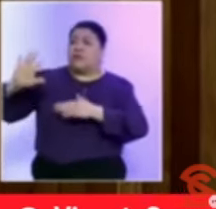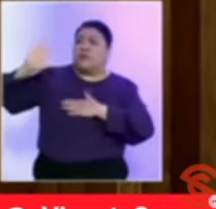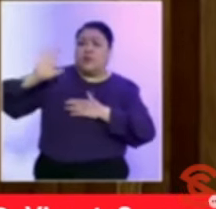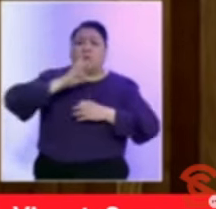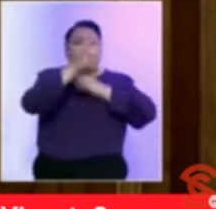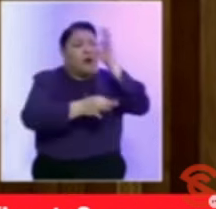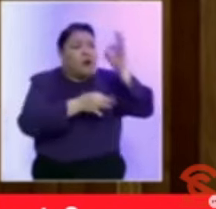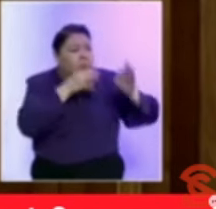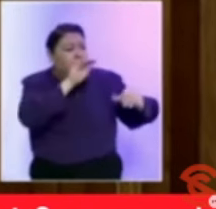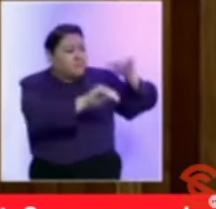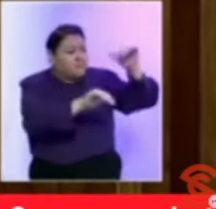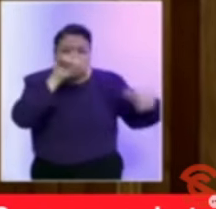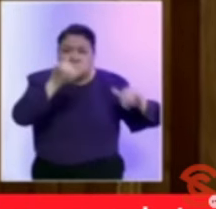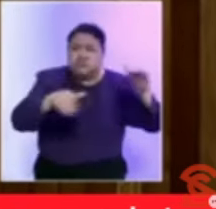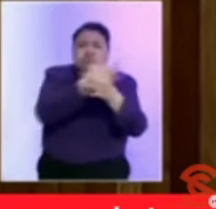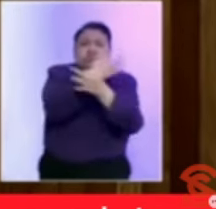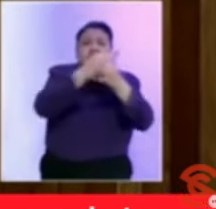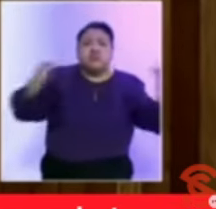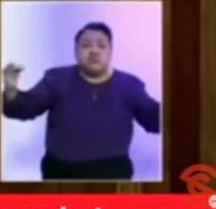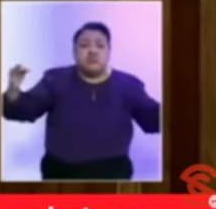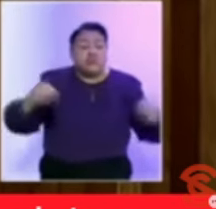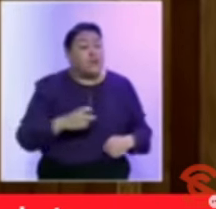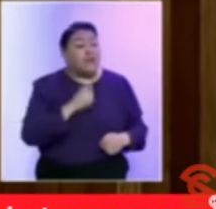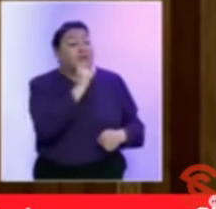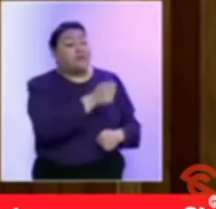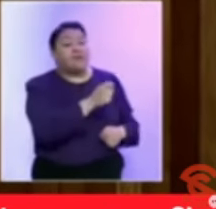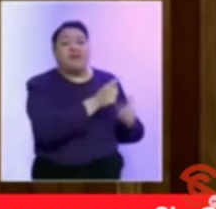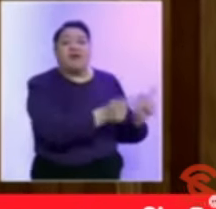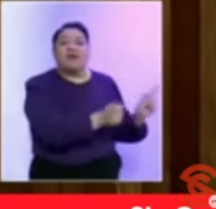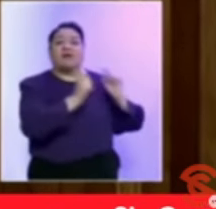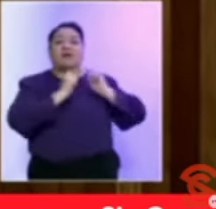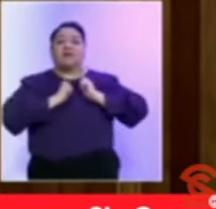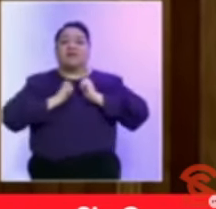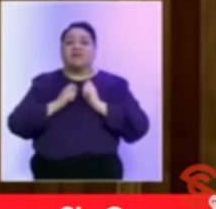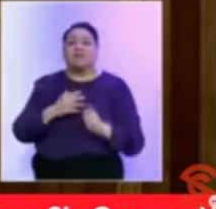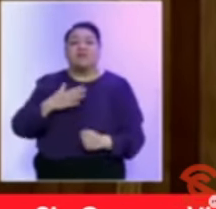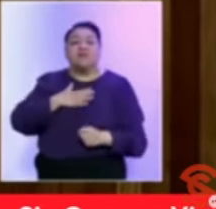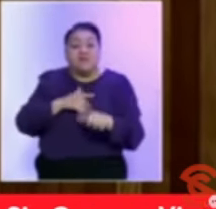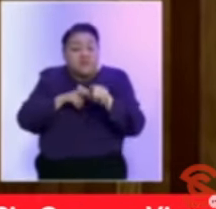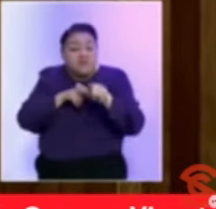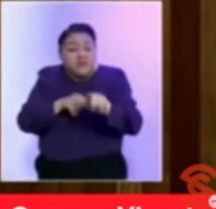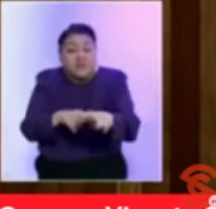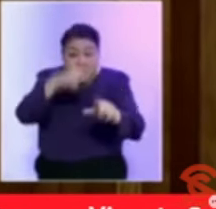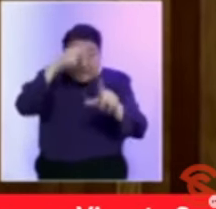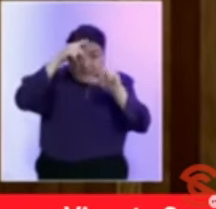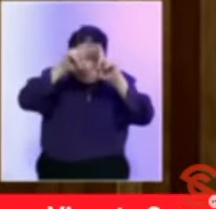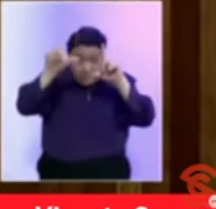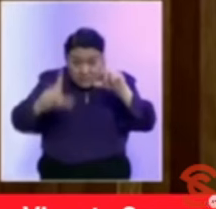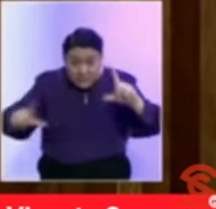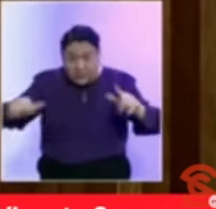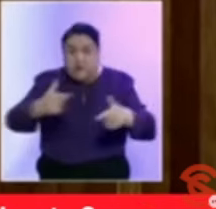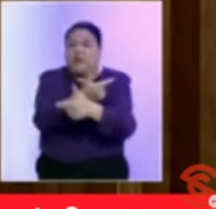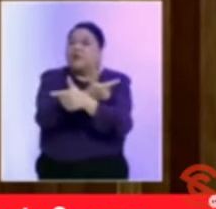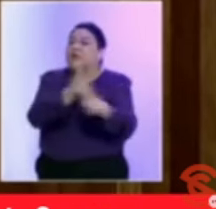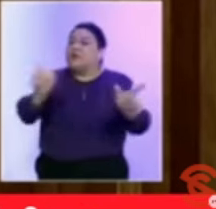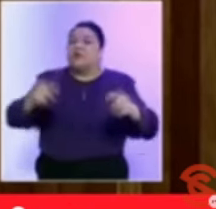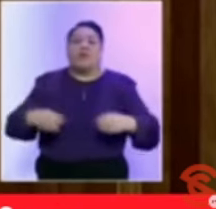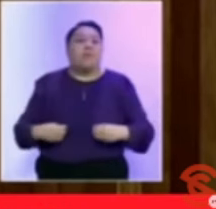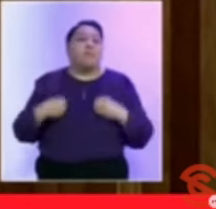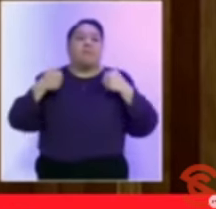proceso electoral Eso significa seguir construyendo un México libre de